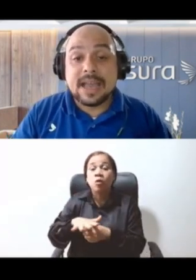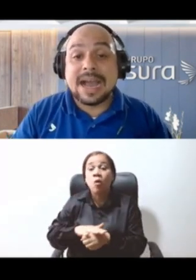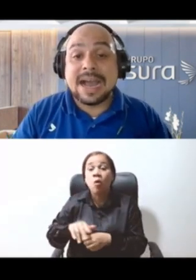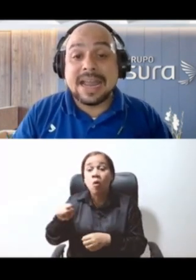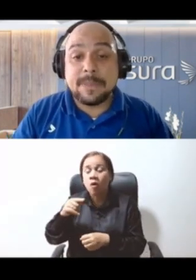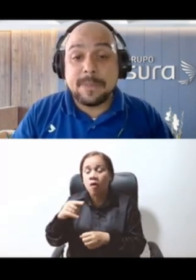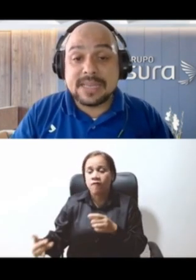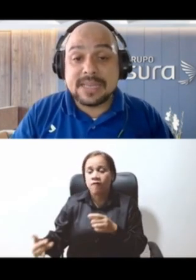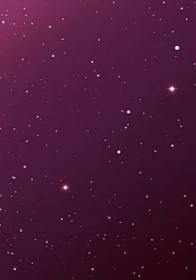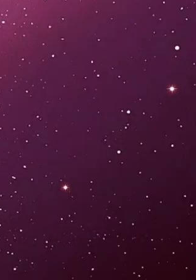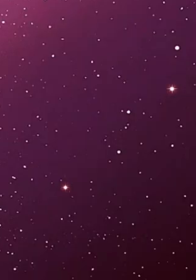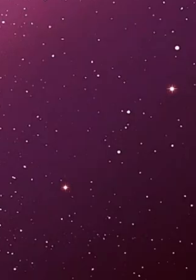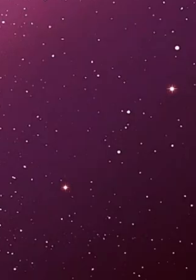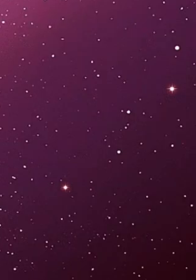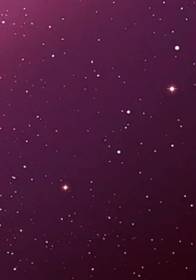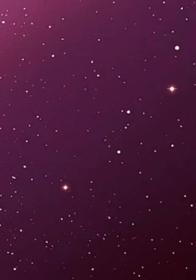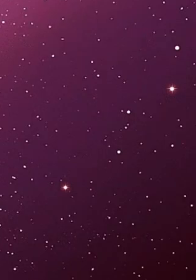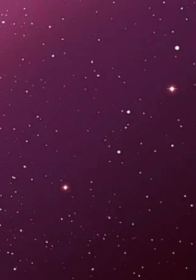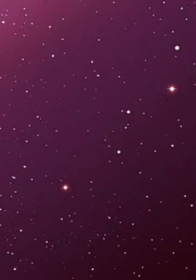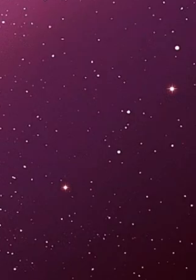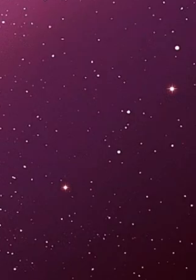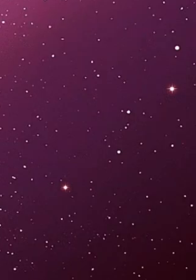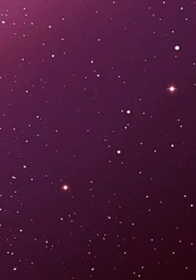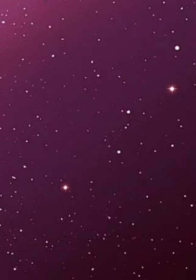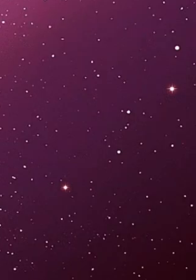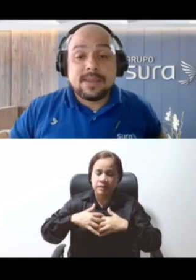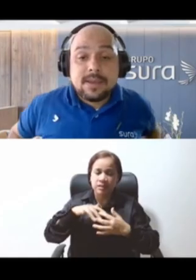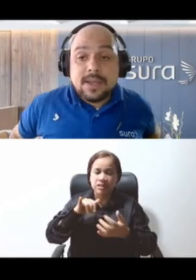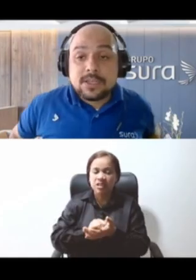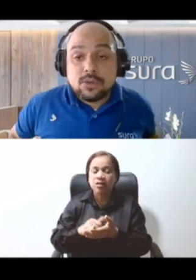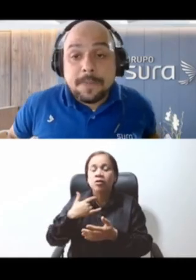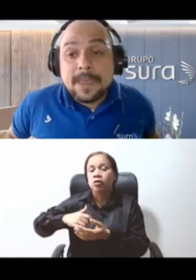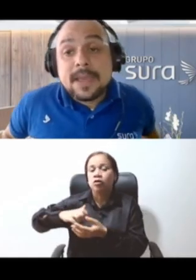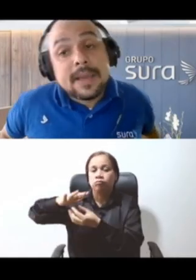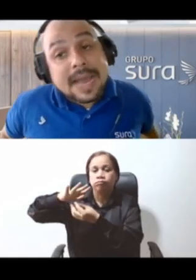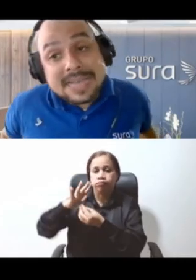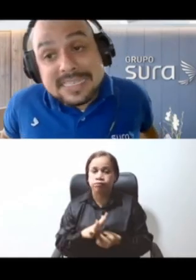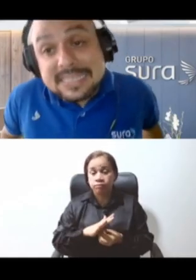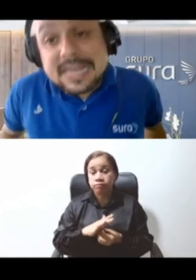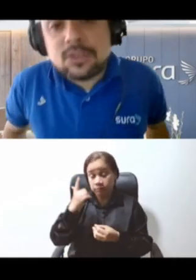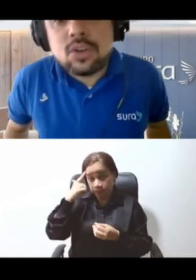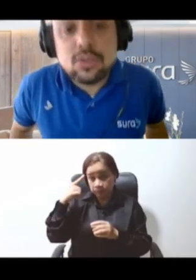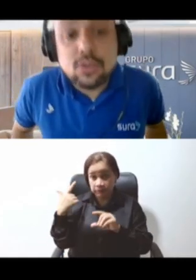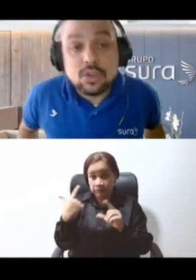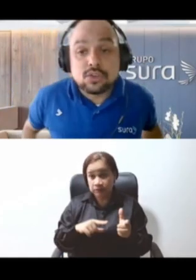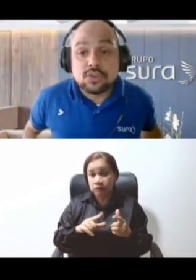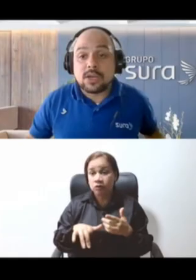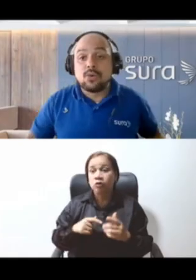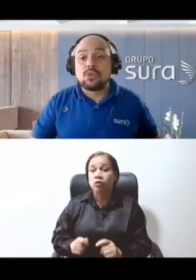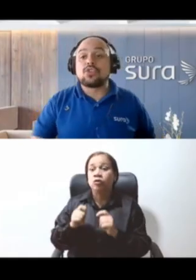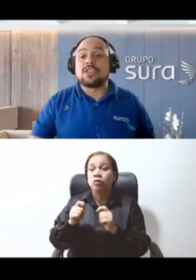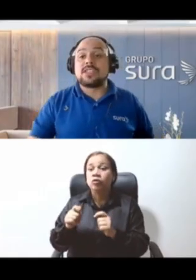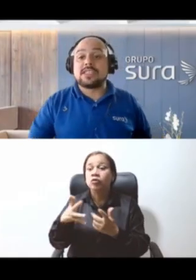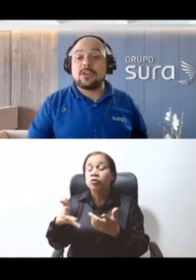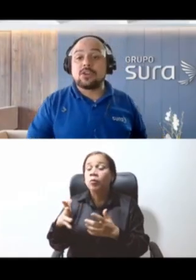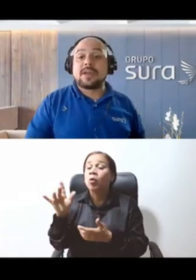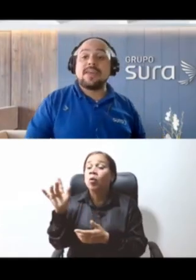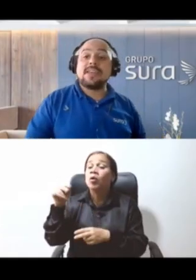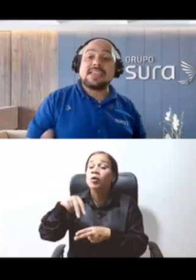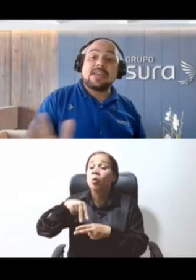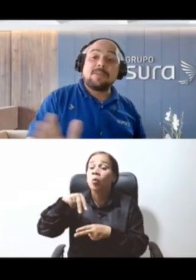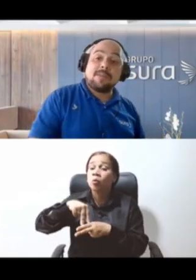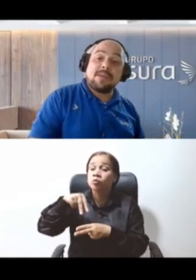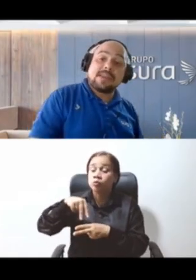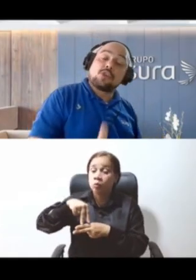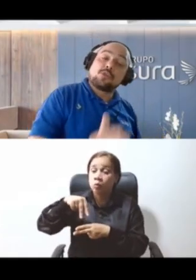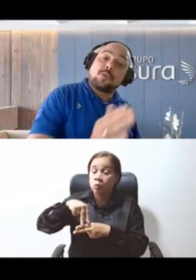afectar a la empresa, evaluando la vulnerabilidad. ¿Listo? asignar todos los recursos necesarios